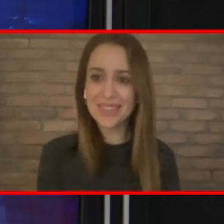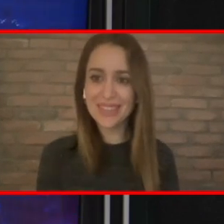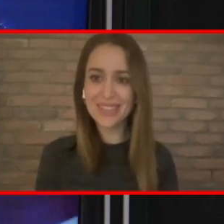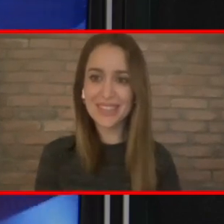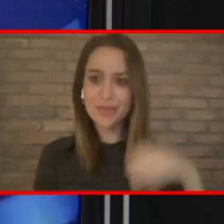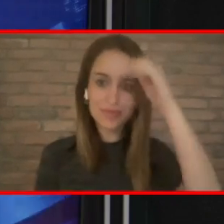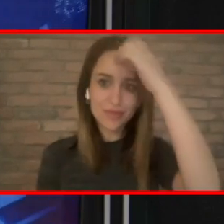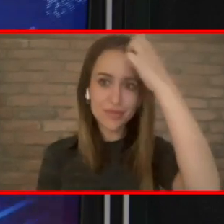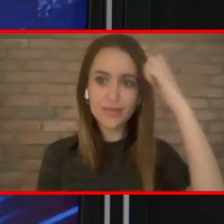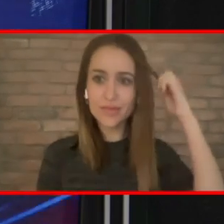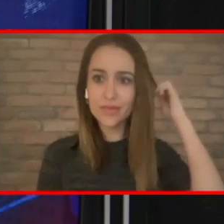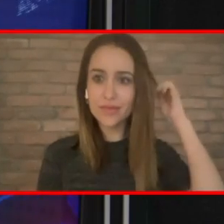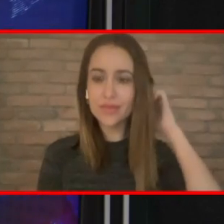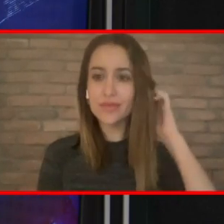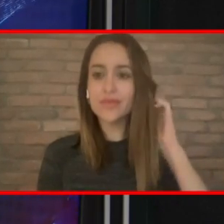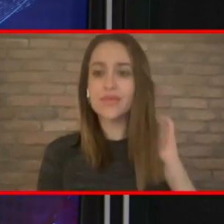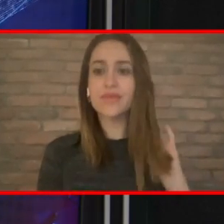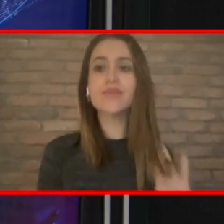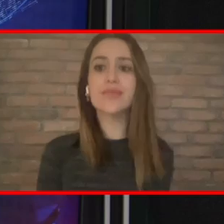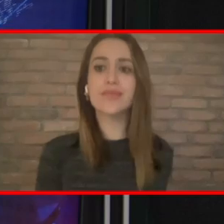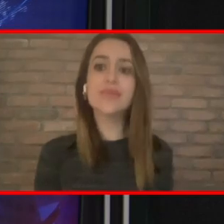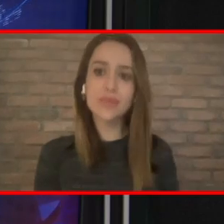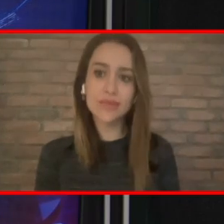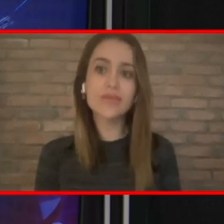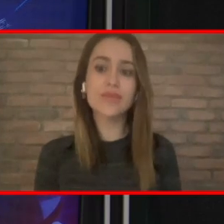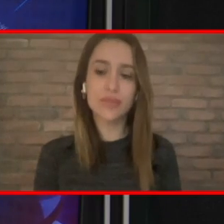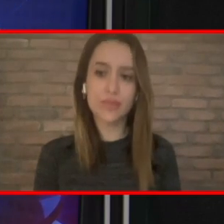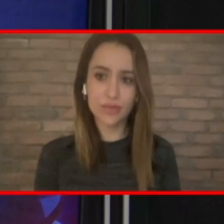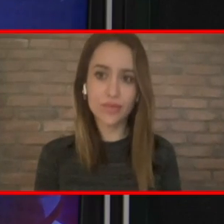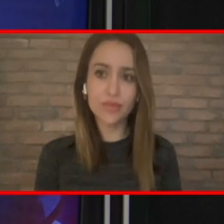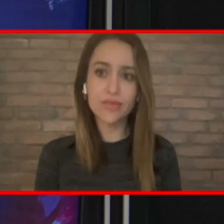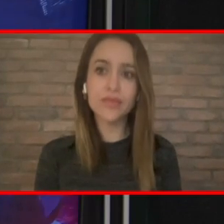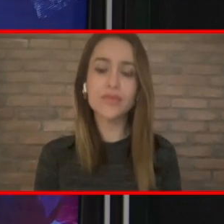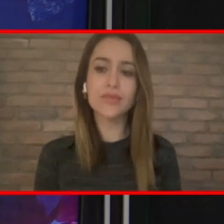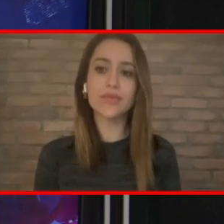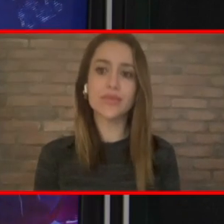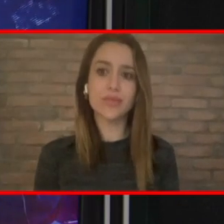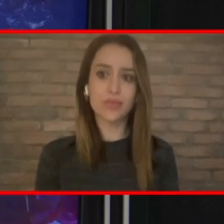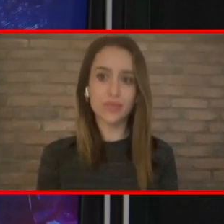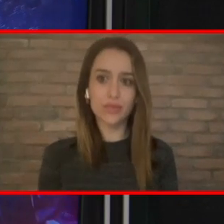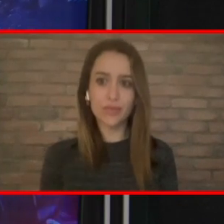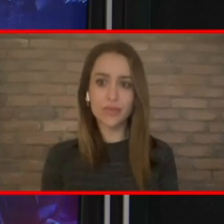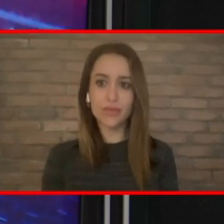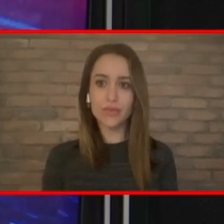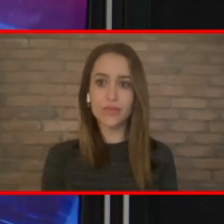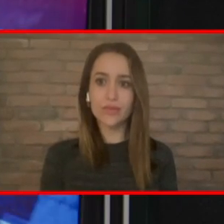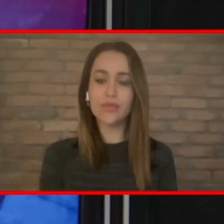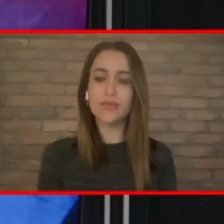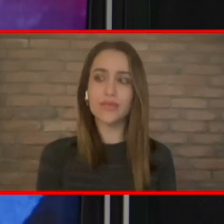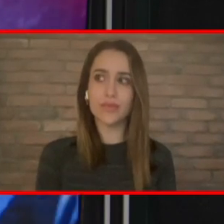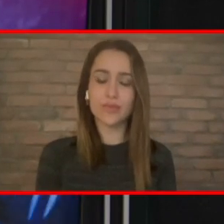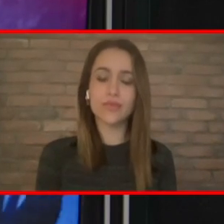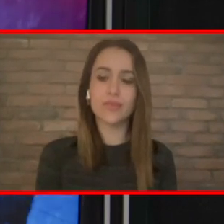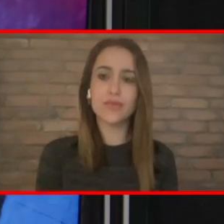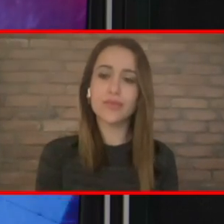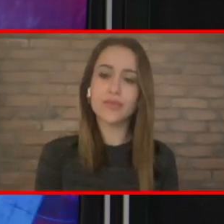Teresa, hemos vivido una semana brutal, donde por un lado ya la malversación y la sedición ya han hecho la reforma que quería Sánchez para